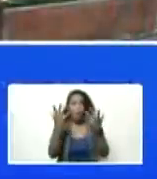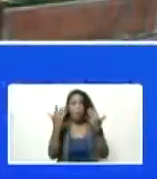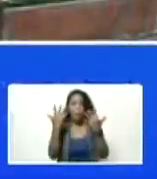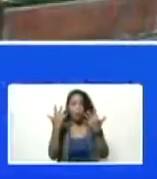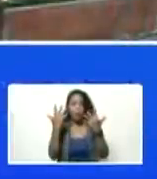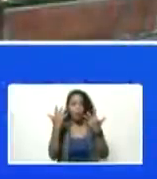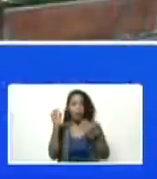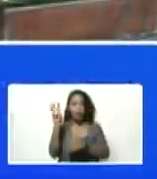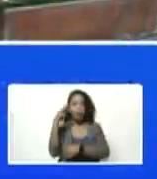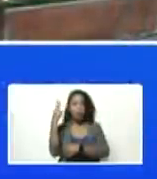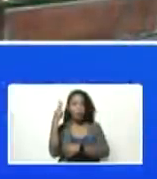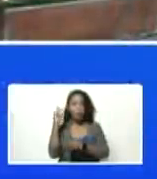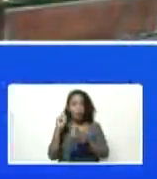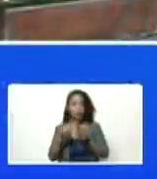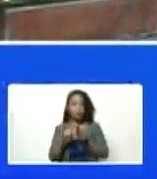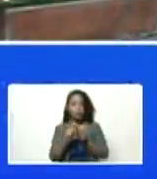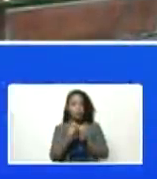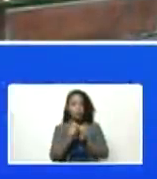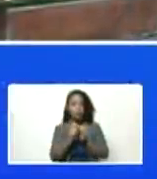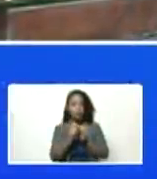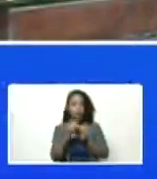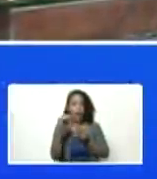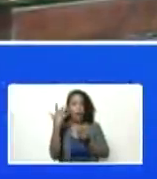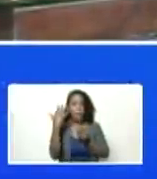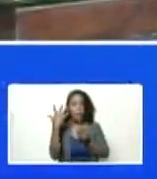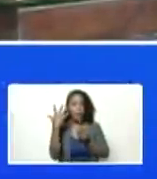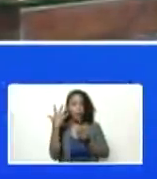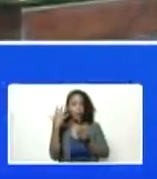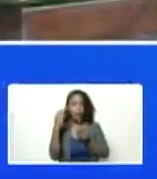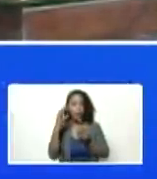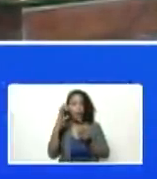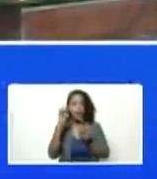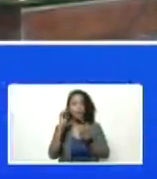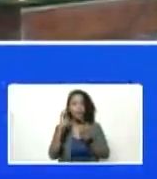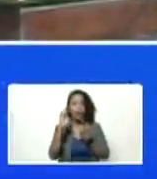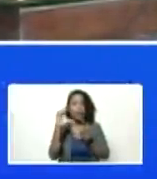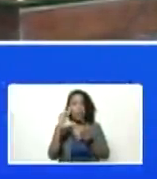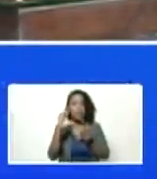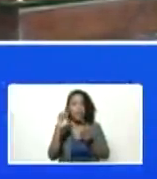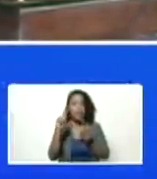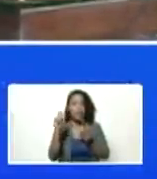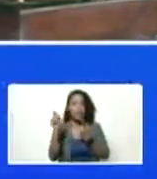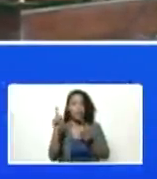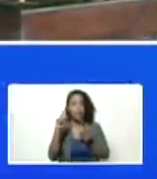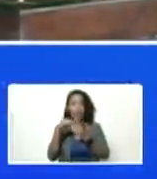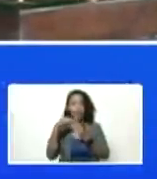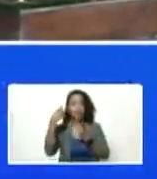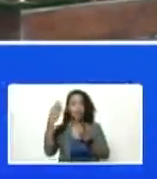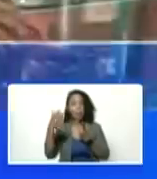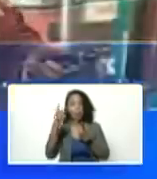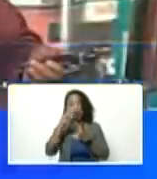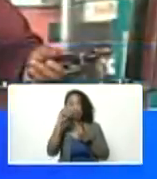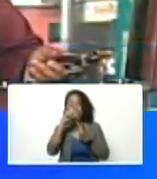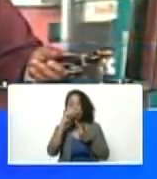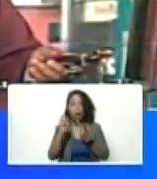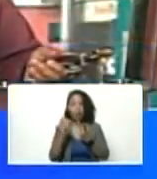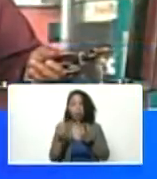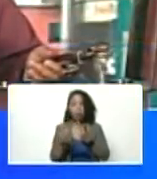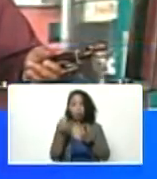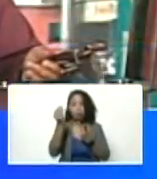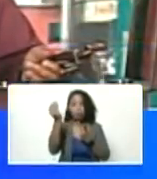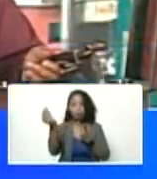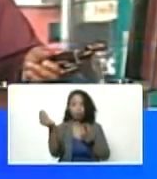George Washington, en manos de Lafayette, y luego estas pistolas de hace 200 años